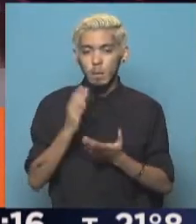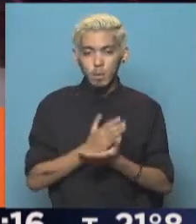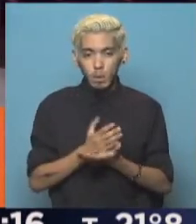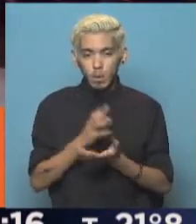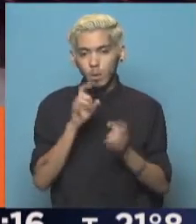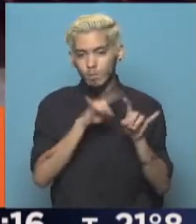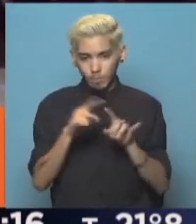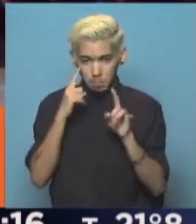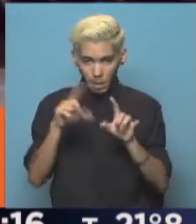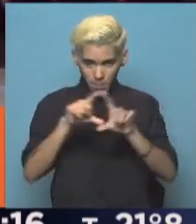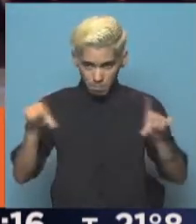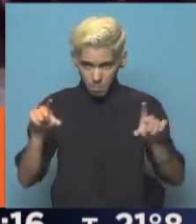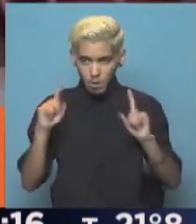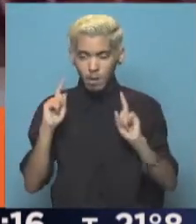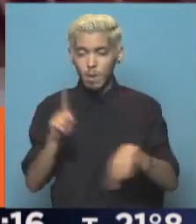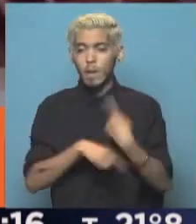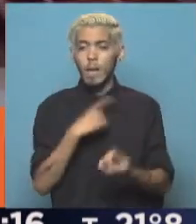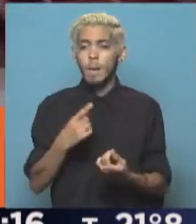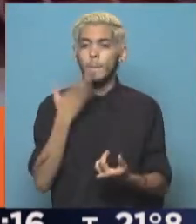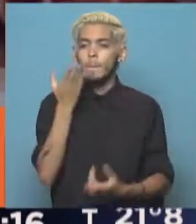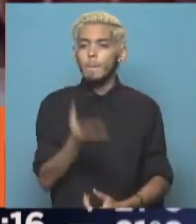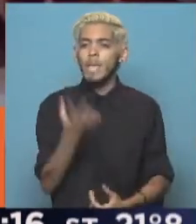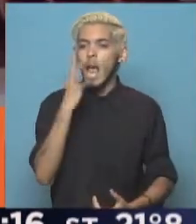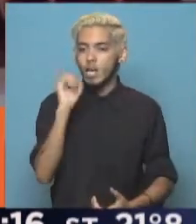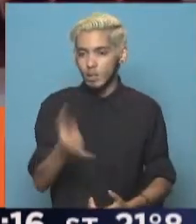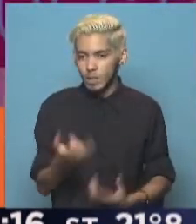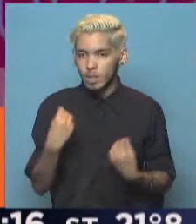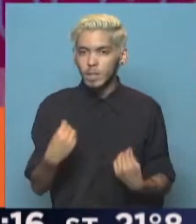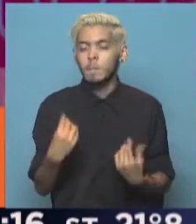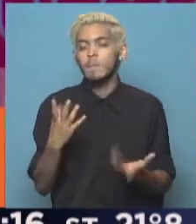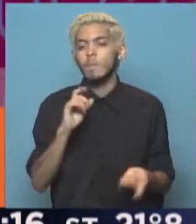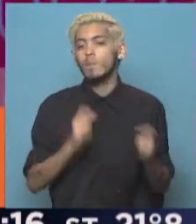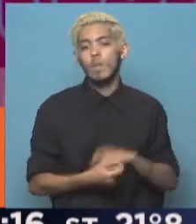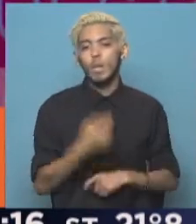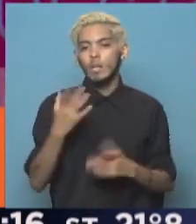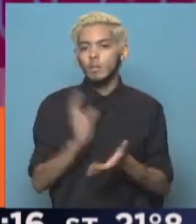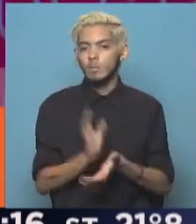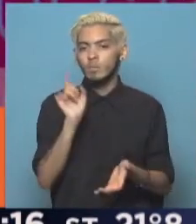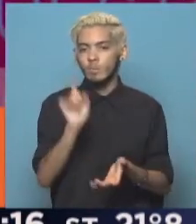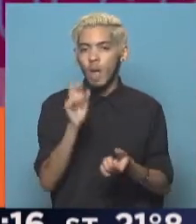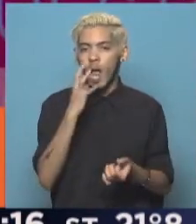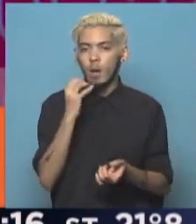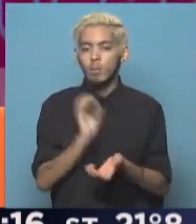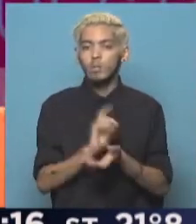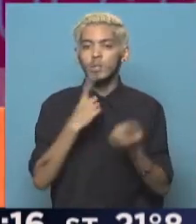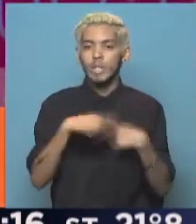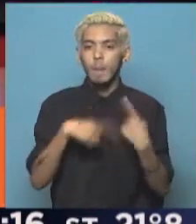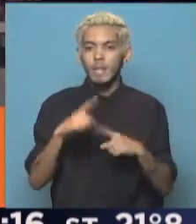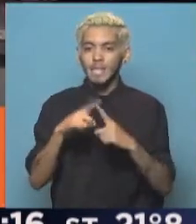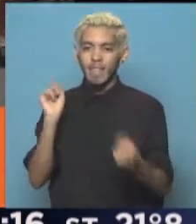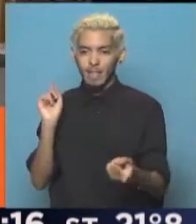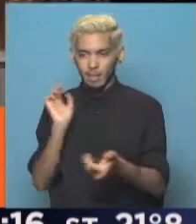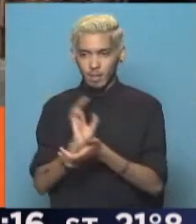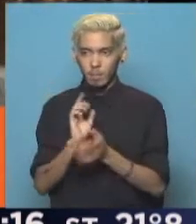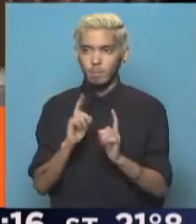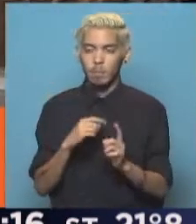gov.ar y se le va a pedir estos y ese es un cambio que se dé de alta como usuario en algo que se llama trámites a distancia que